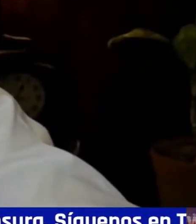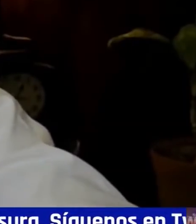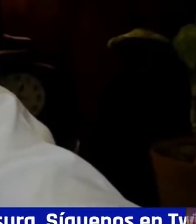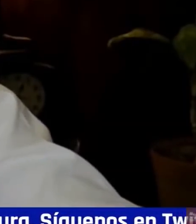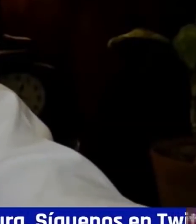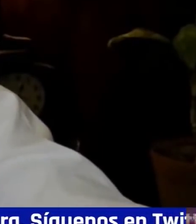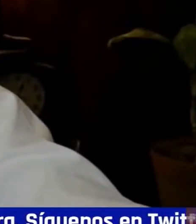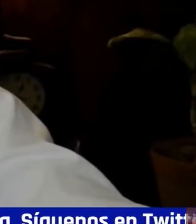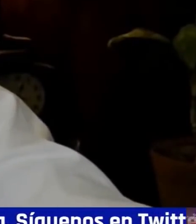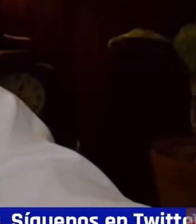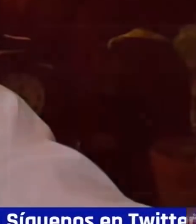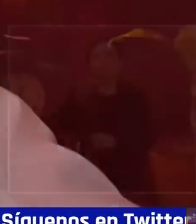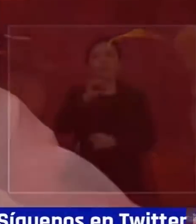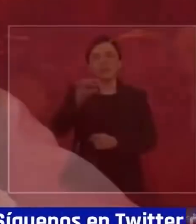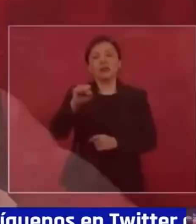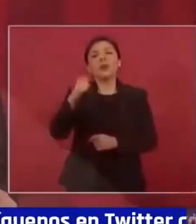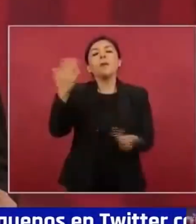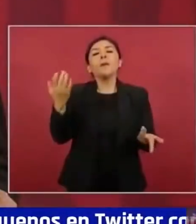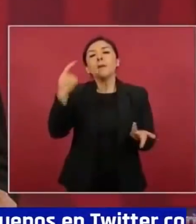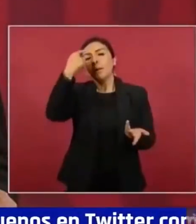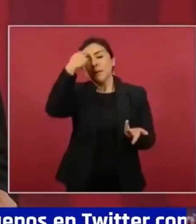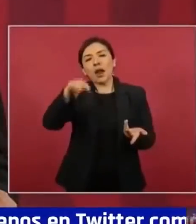caso de las vacunas, que por cierto, mira,